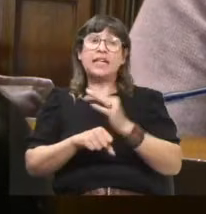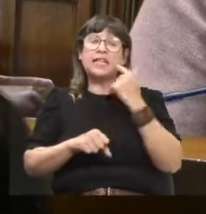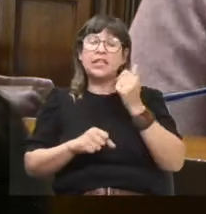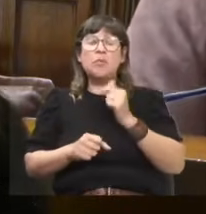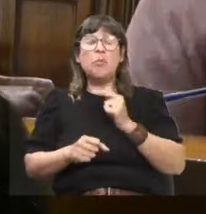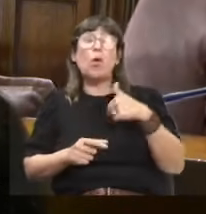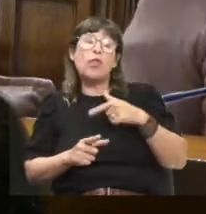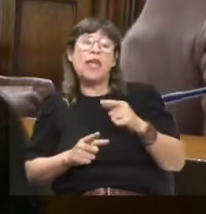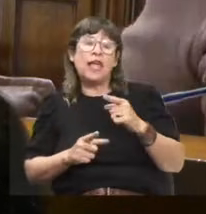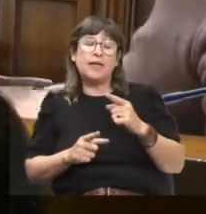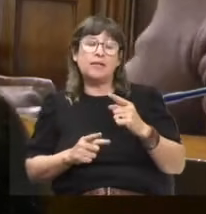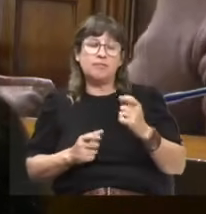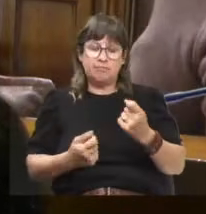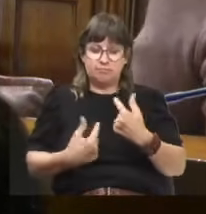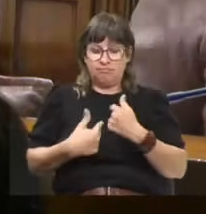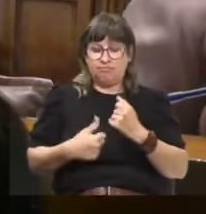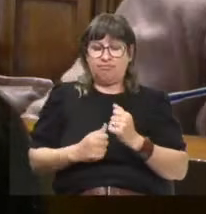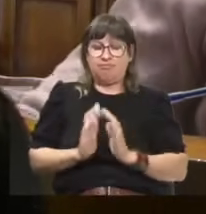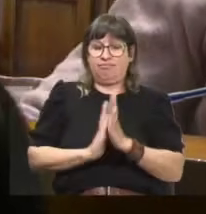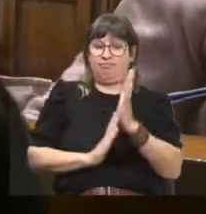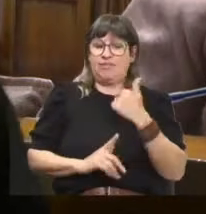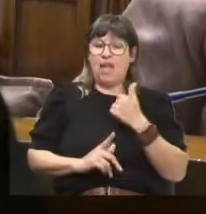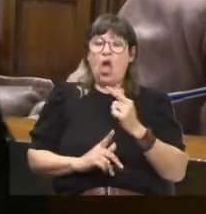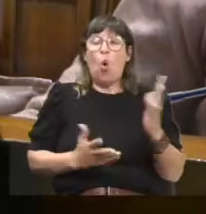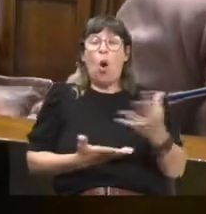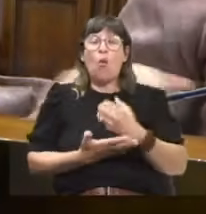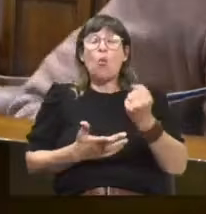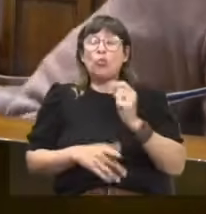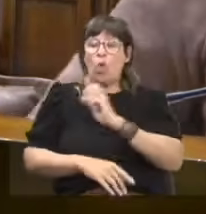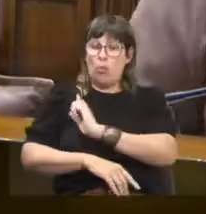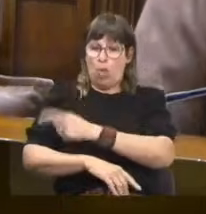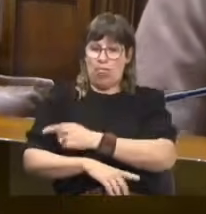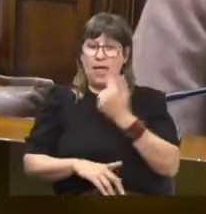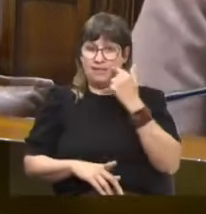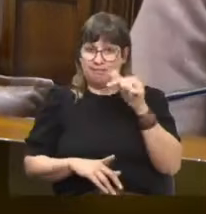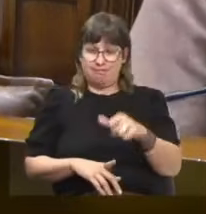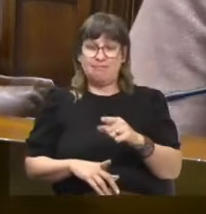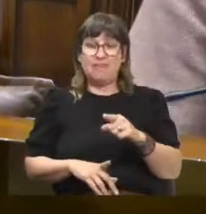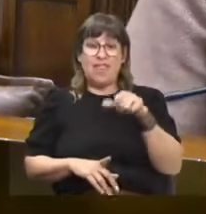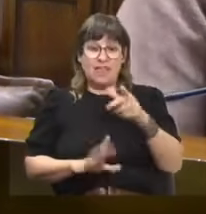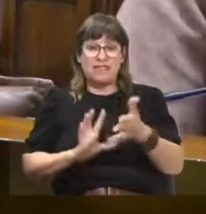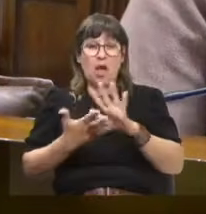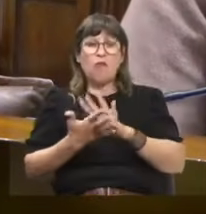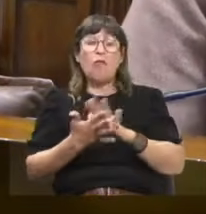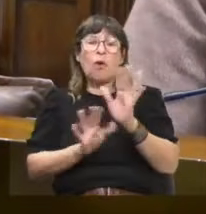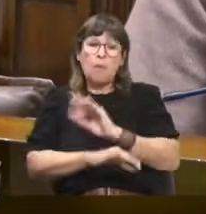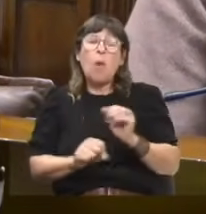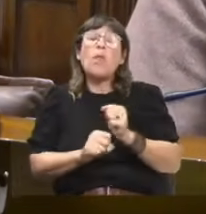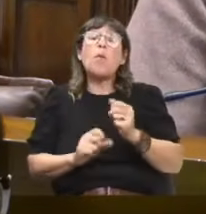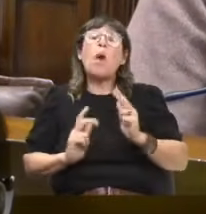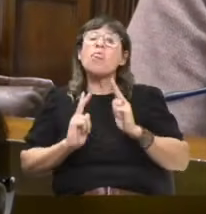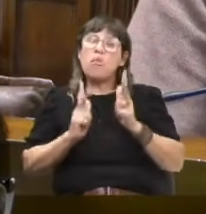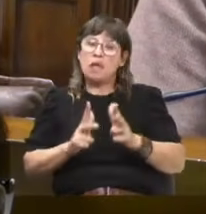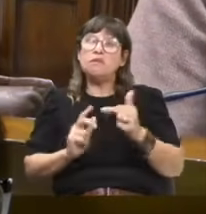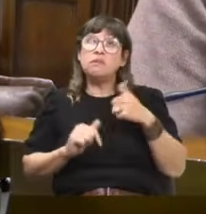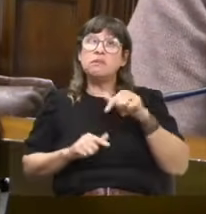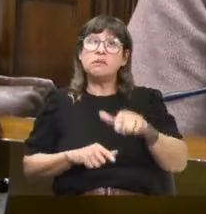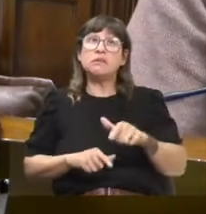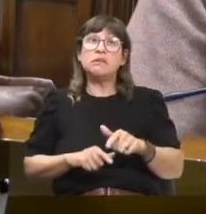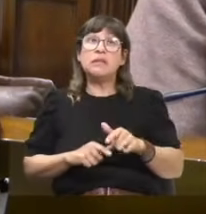preferencial, discriminación o abuso de poder. En ese sentido, podemos decir, en el